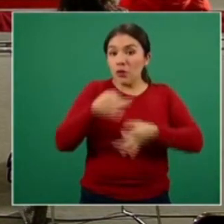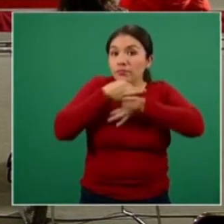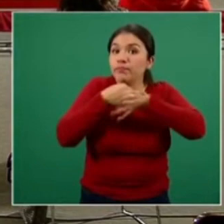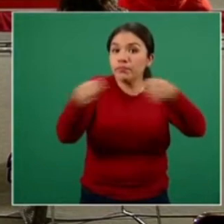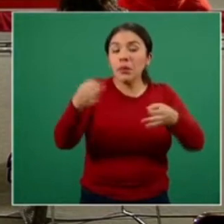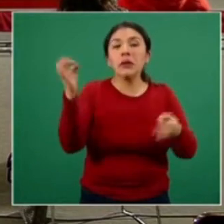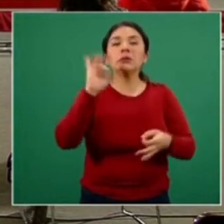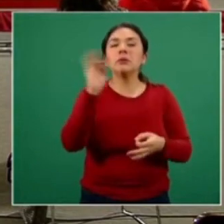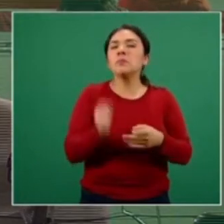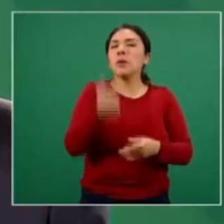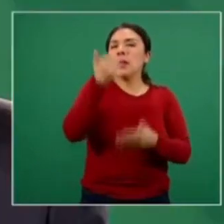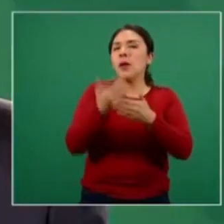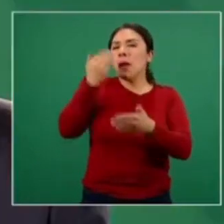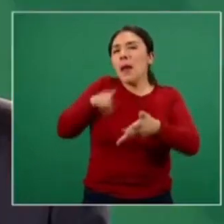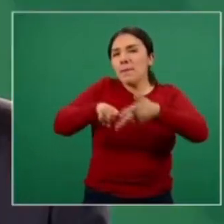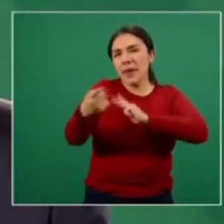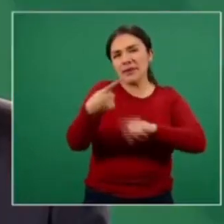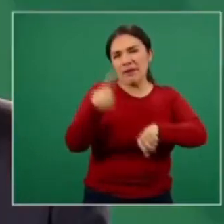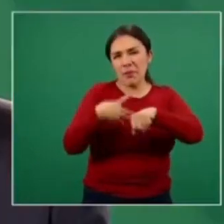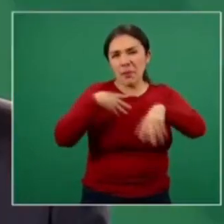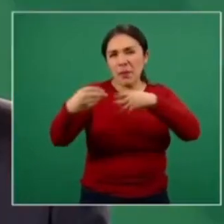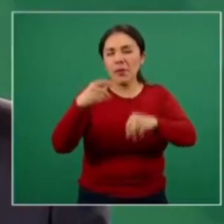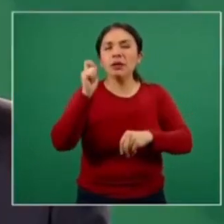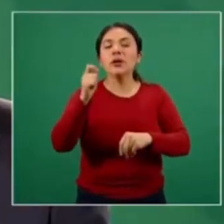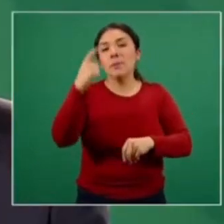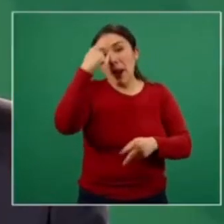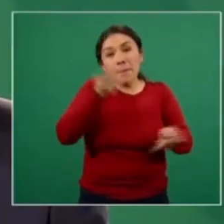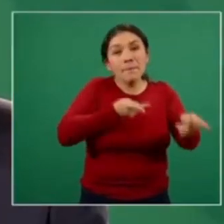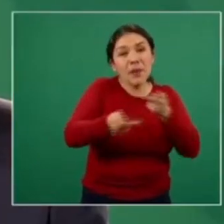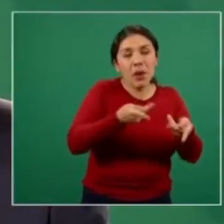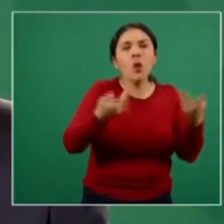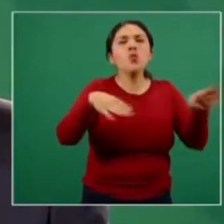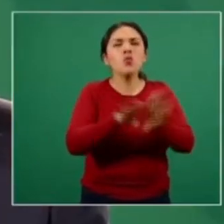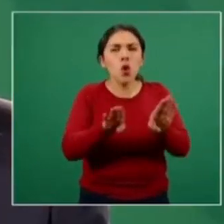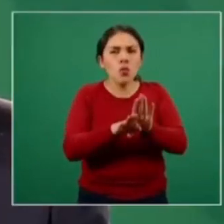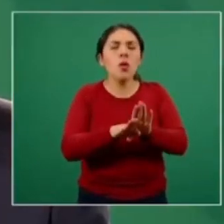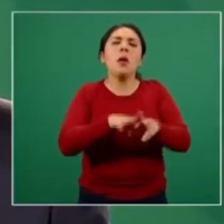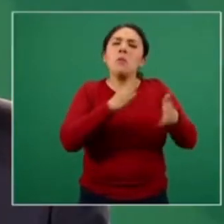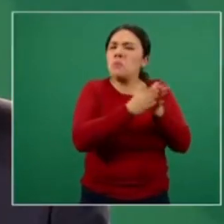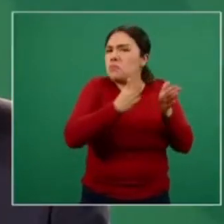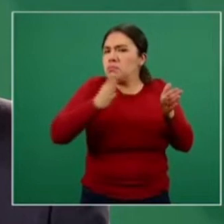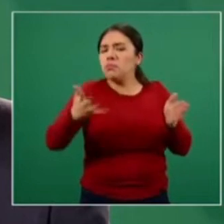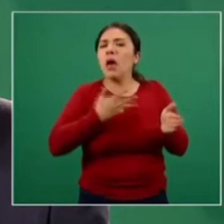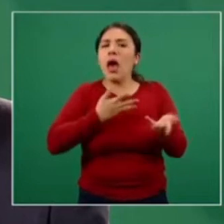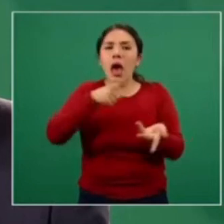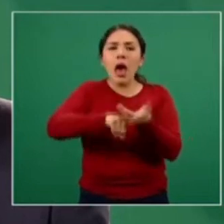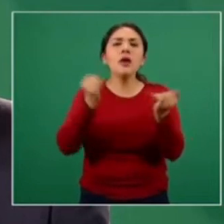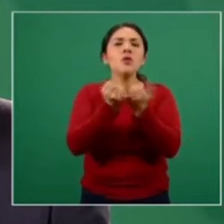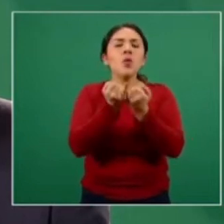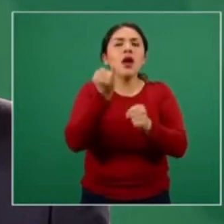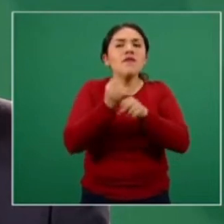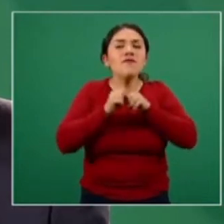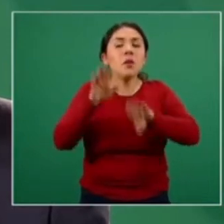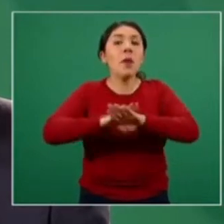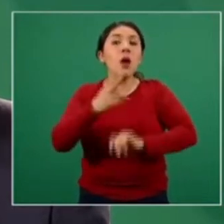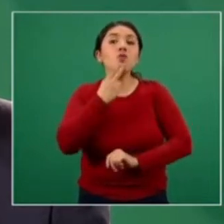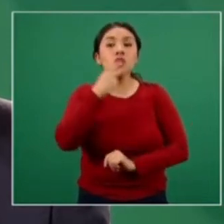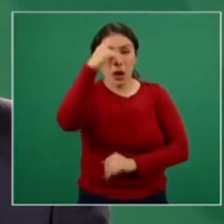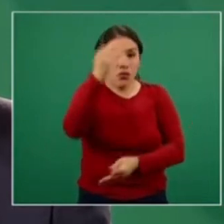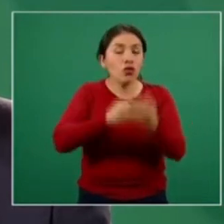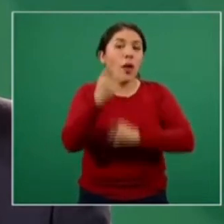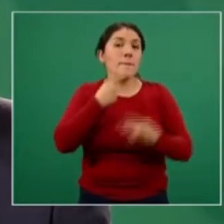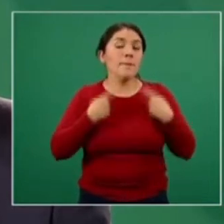desde el inicio de la epidemia, en la fase de preparación, y también se encuentran información útil para la